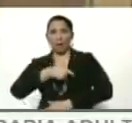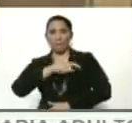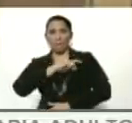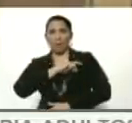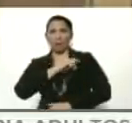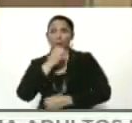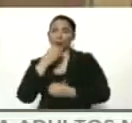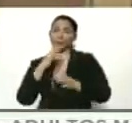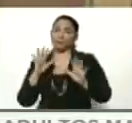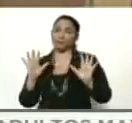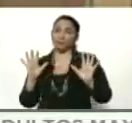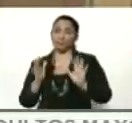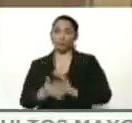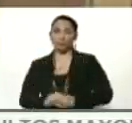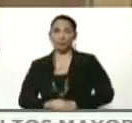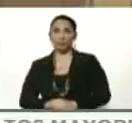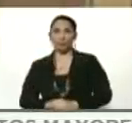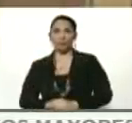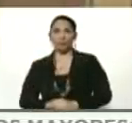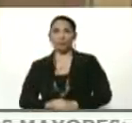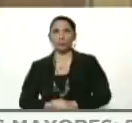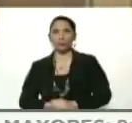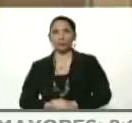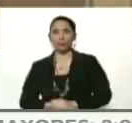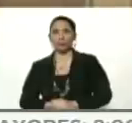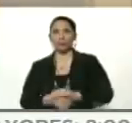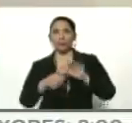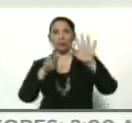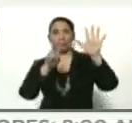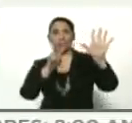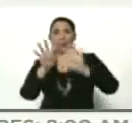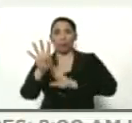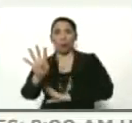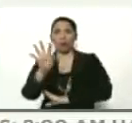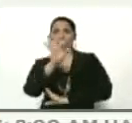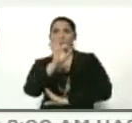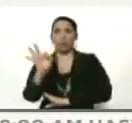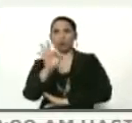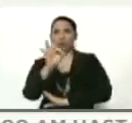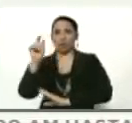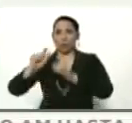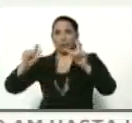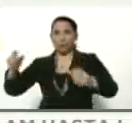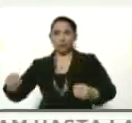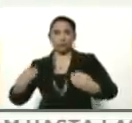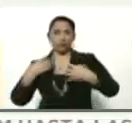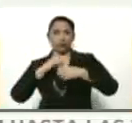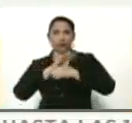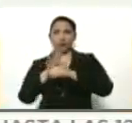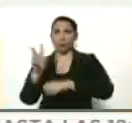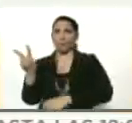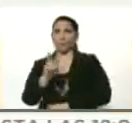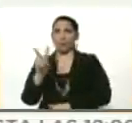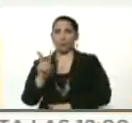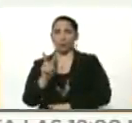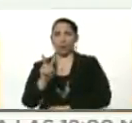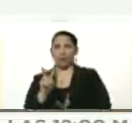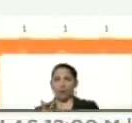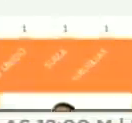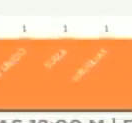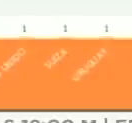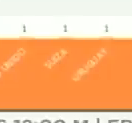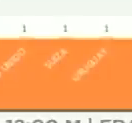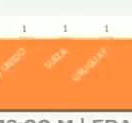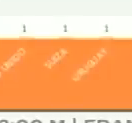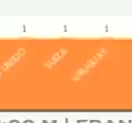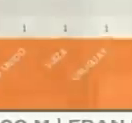bueno, ya esto nos da el 74% de los casos en Venezuela son casos